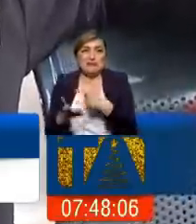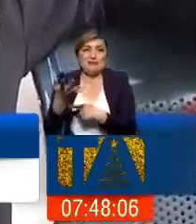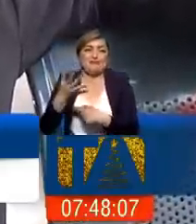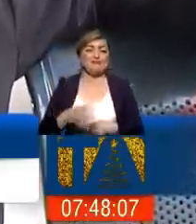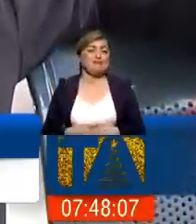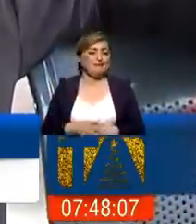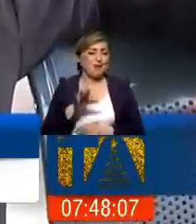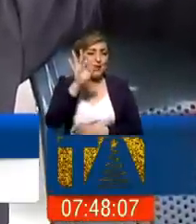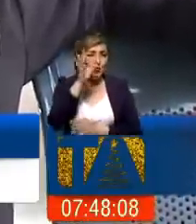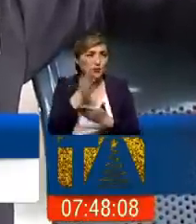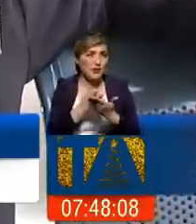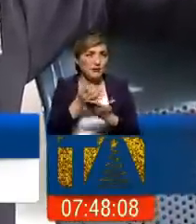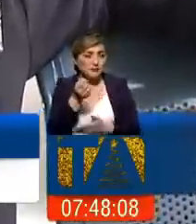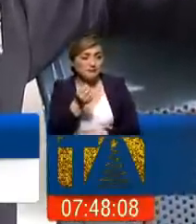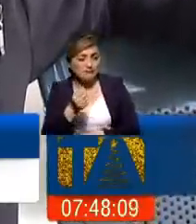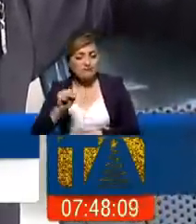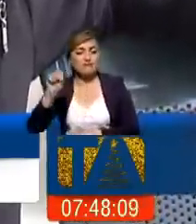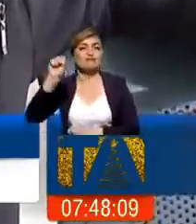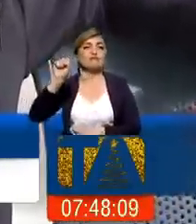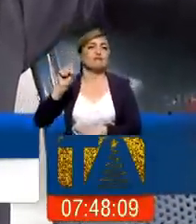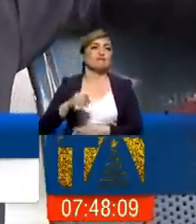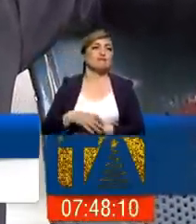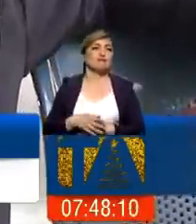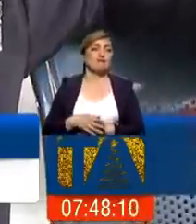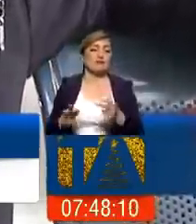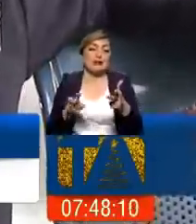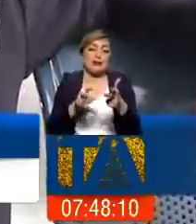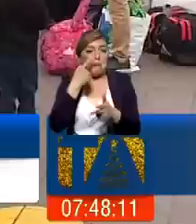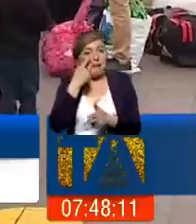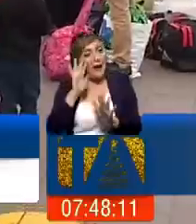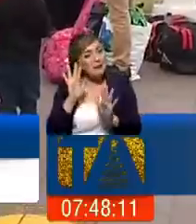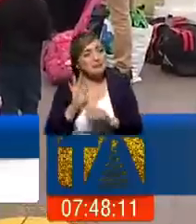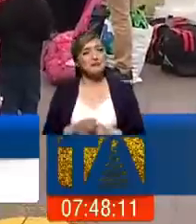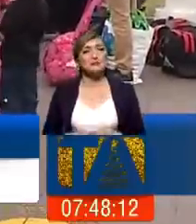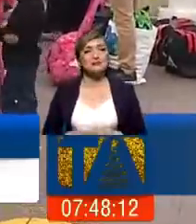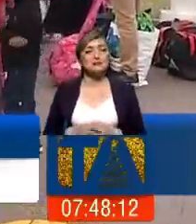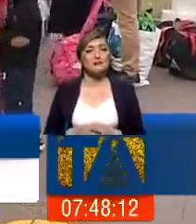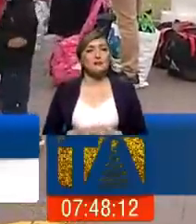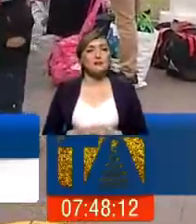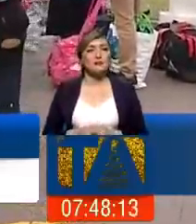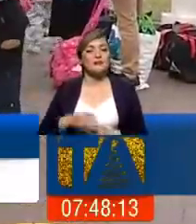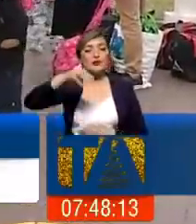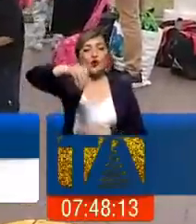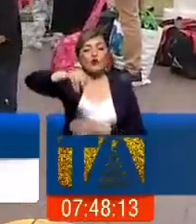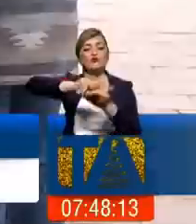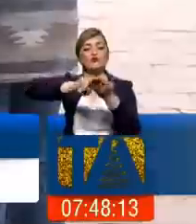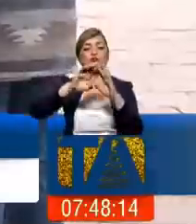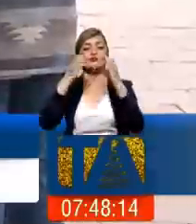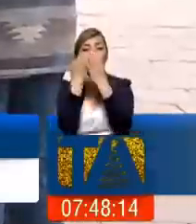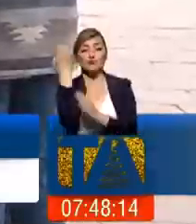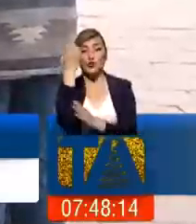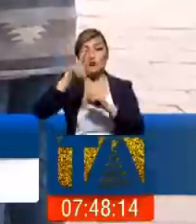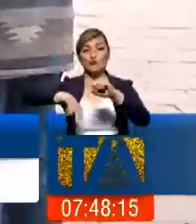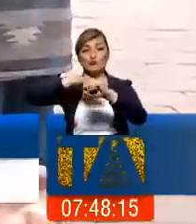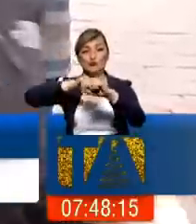todavía a las 9:30 como viejo, entonces voy a ver si es que nos dejan pasar también como estar vigilado. Este martes en una sesión del COE Nacional se aclaró que